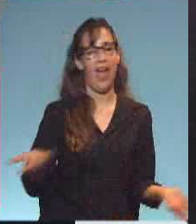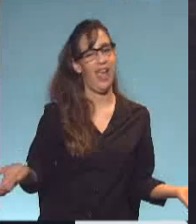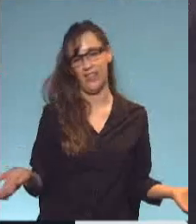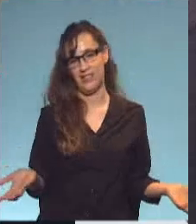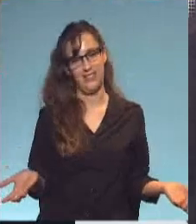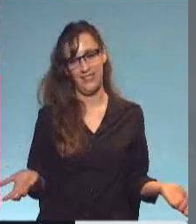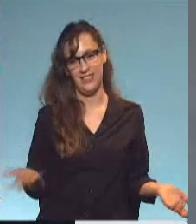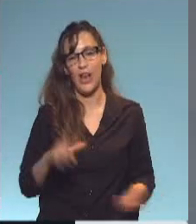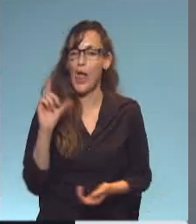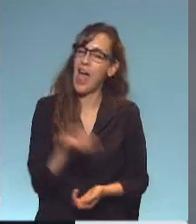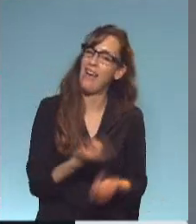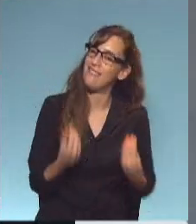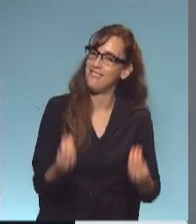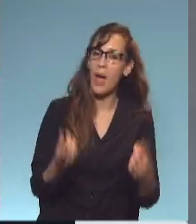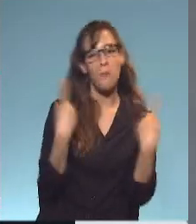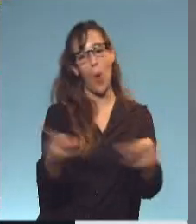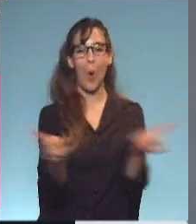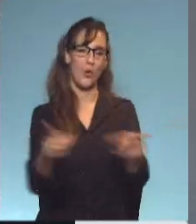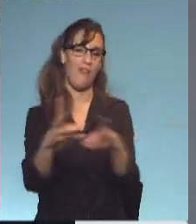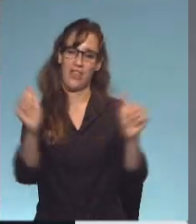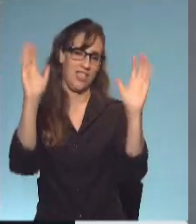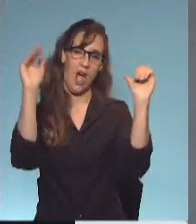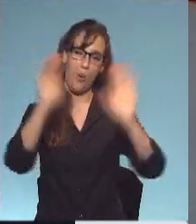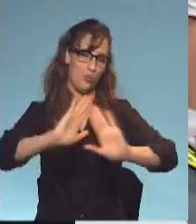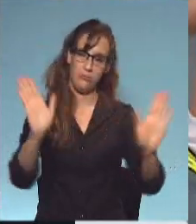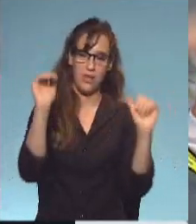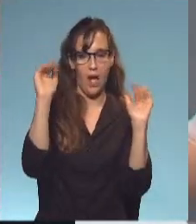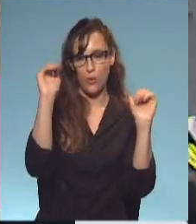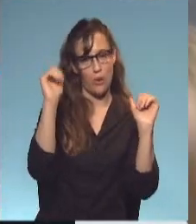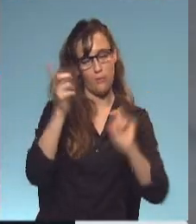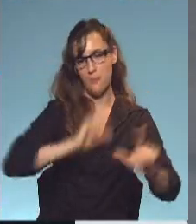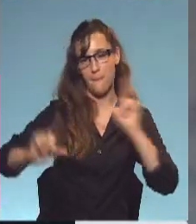¡Sáquenle la cucaracha! ¡No me quieres así!